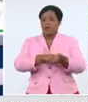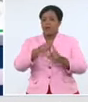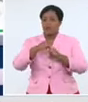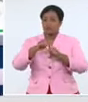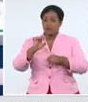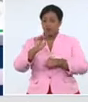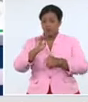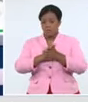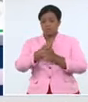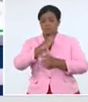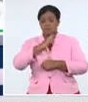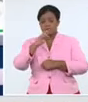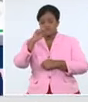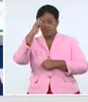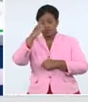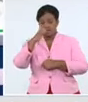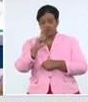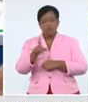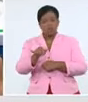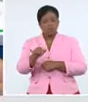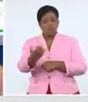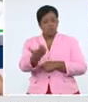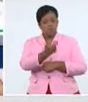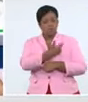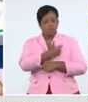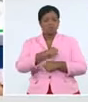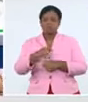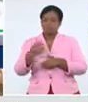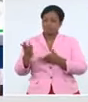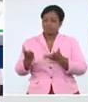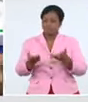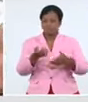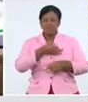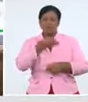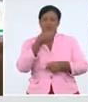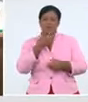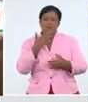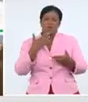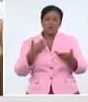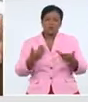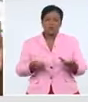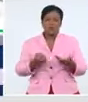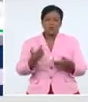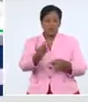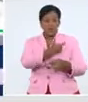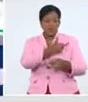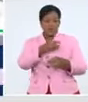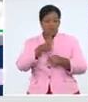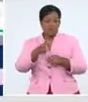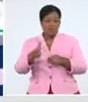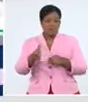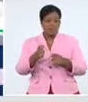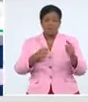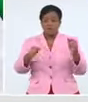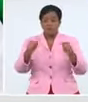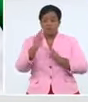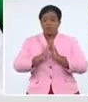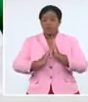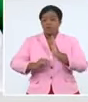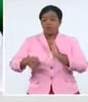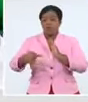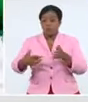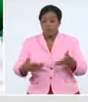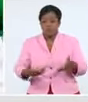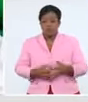completando su esquema de vacunación. Bienvenida y cuéntenos cómo va y cuáles son las prioridades en los próximos meses. Bueno, buenos